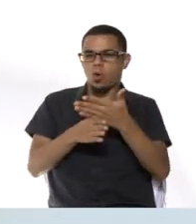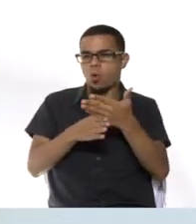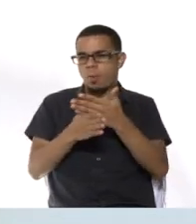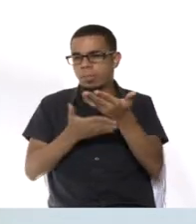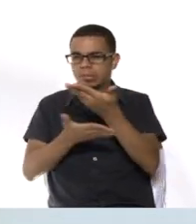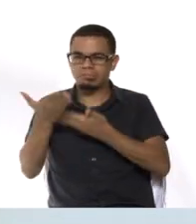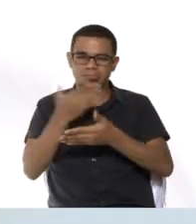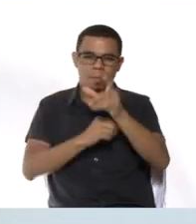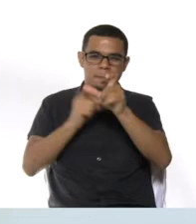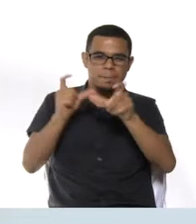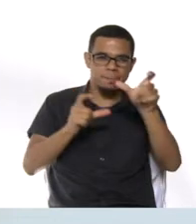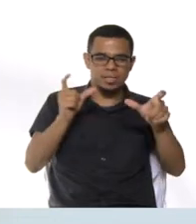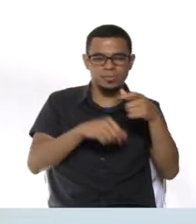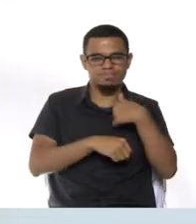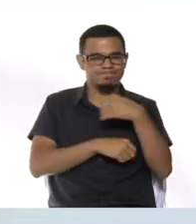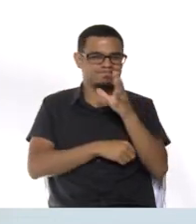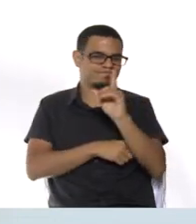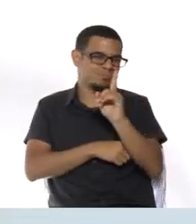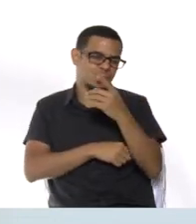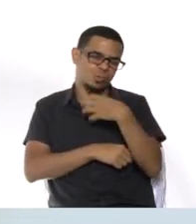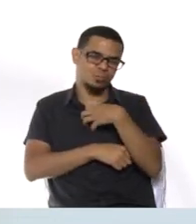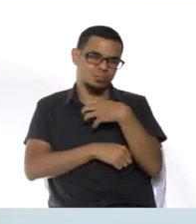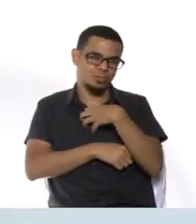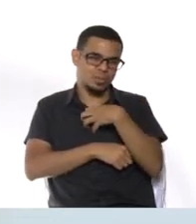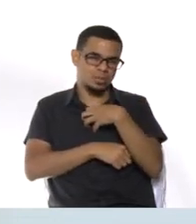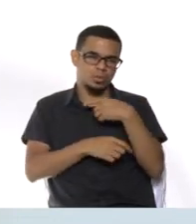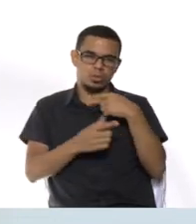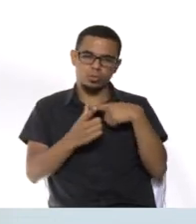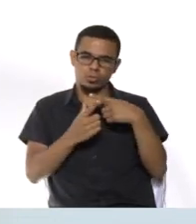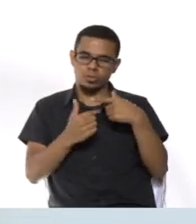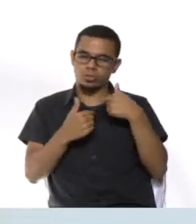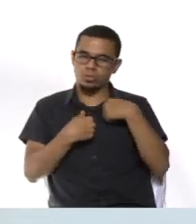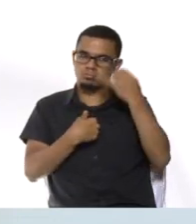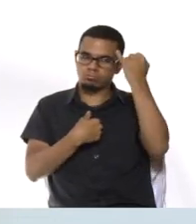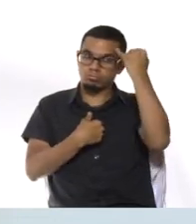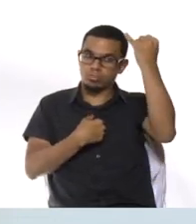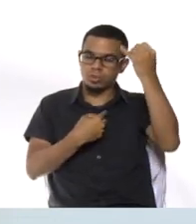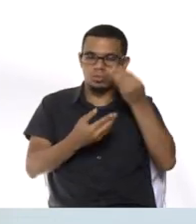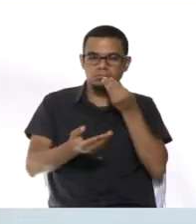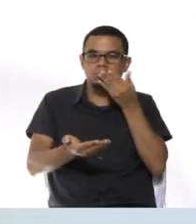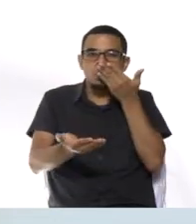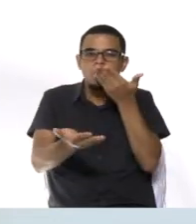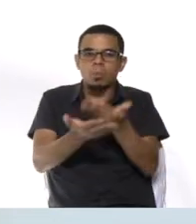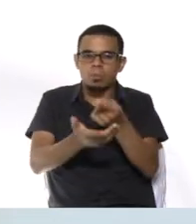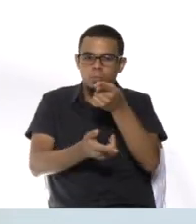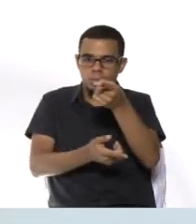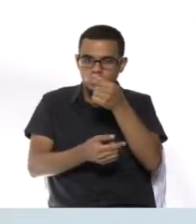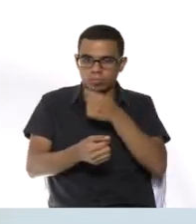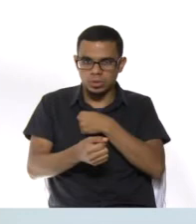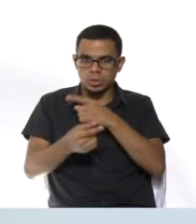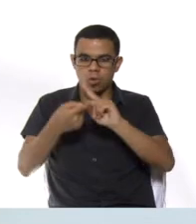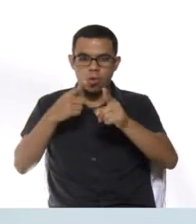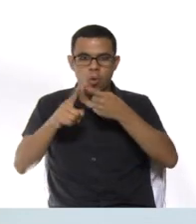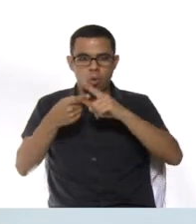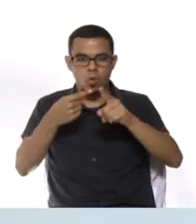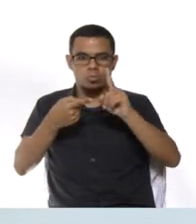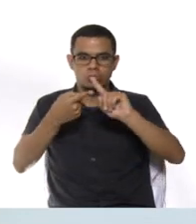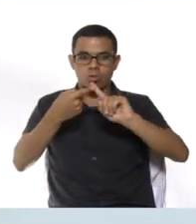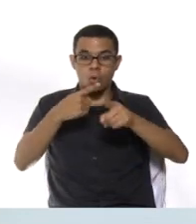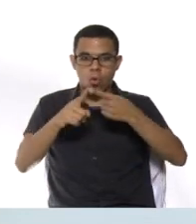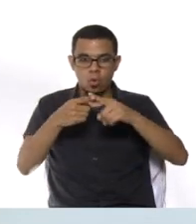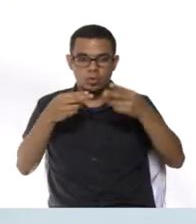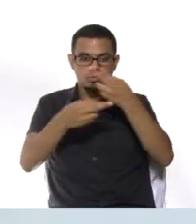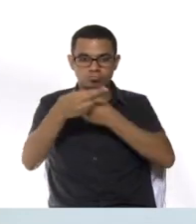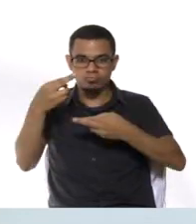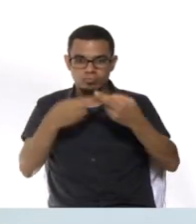entre personas. Por eso es importante, y hoy el día de hoy quiero traerles algunas ideas para realizar juegos de mesa con material de reciclaje, material